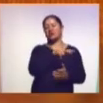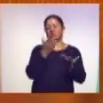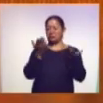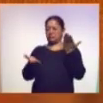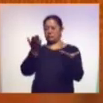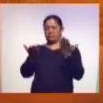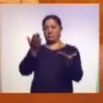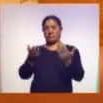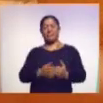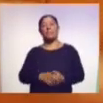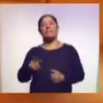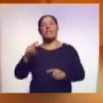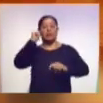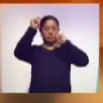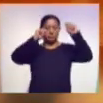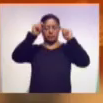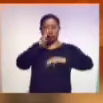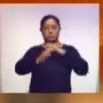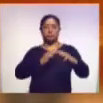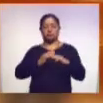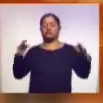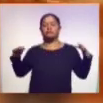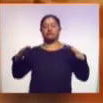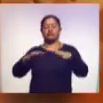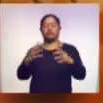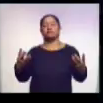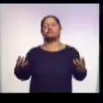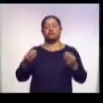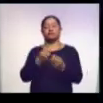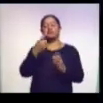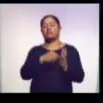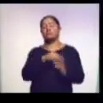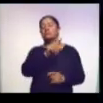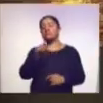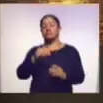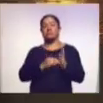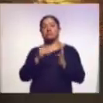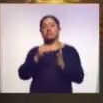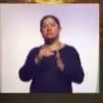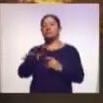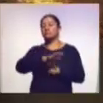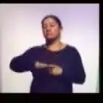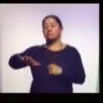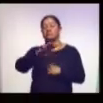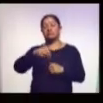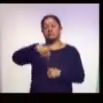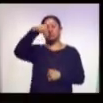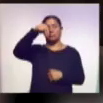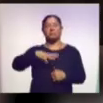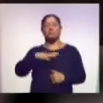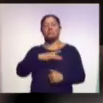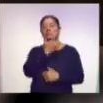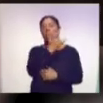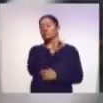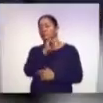el barómetro del turismo mundial, las llegadas sumaron 1.100 millones. En la temporada veraniega en el hemisferio norte, que va de julio